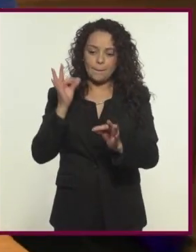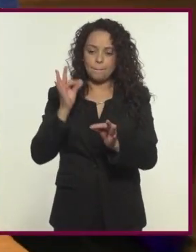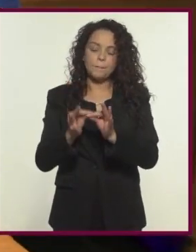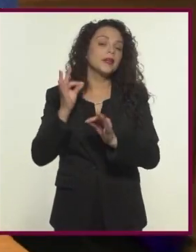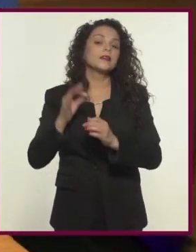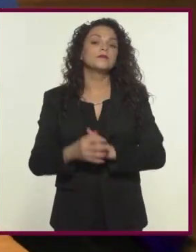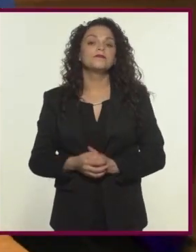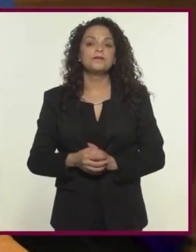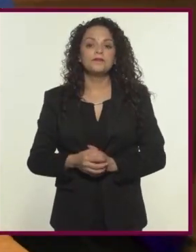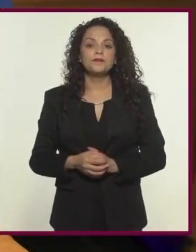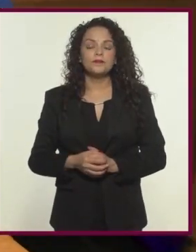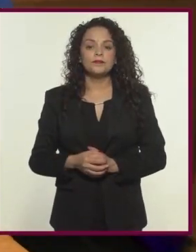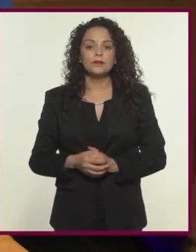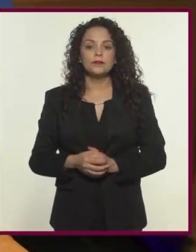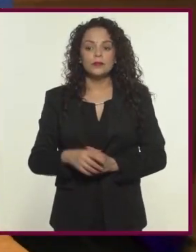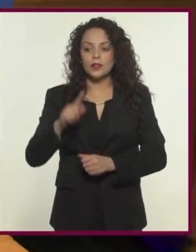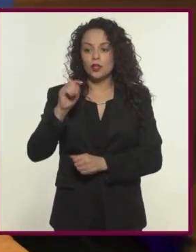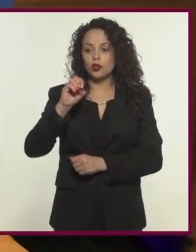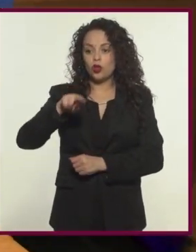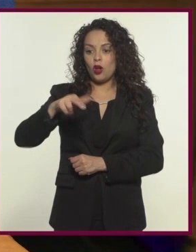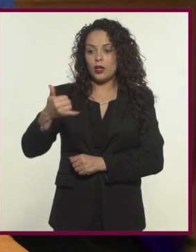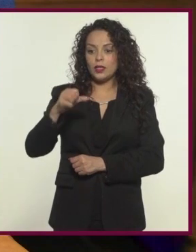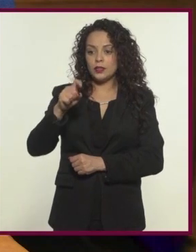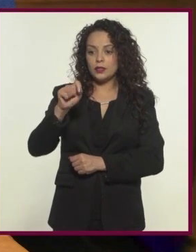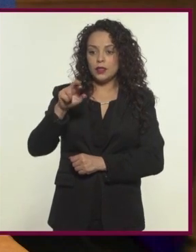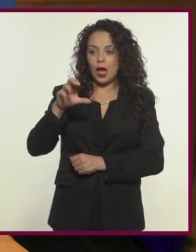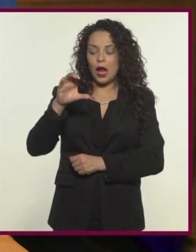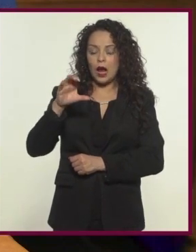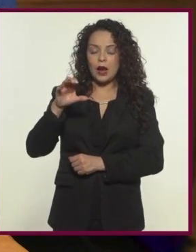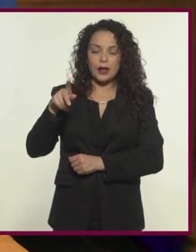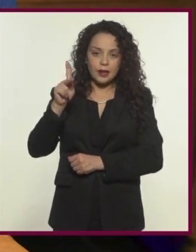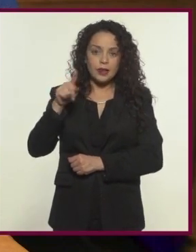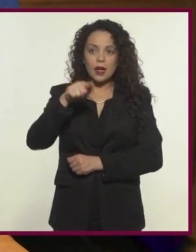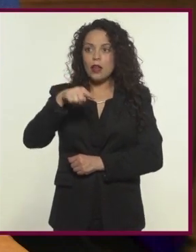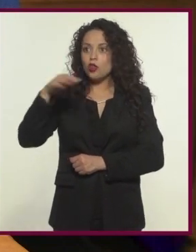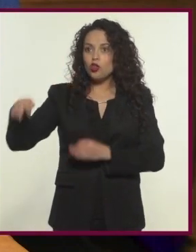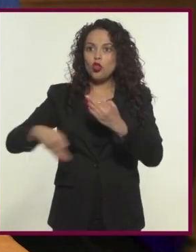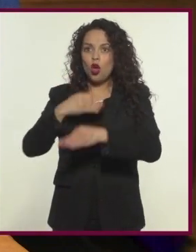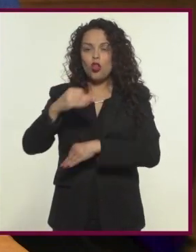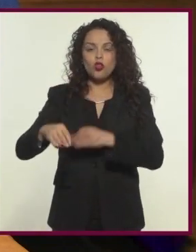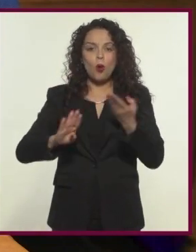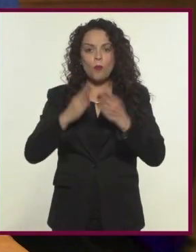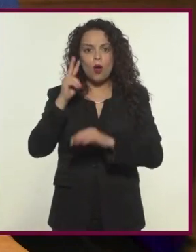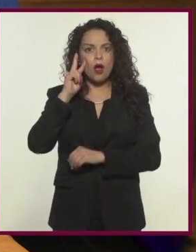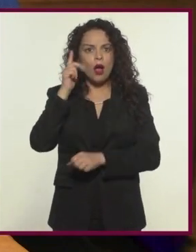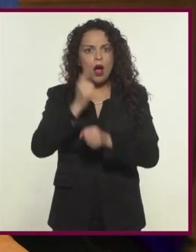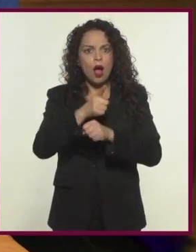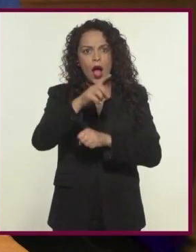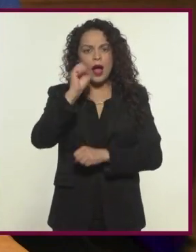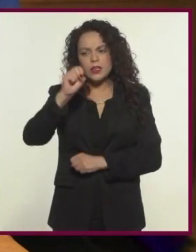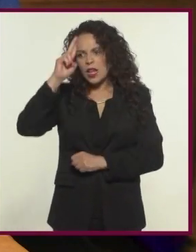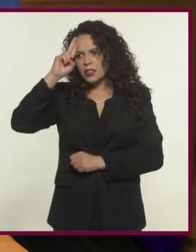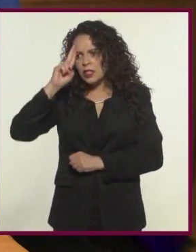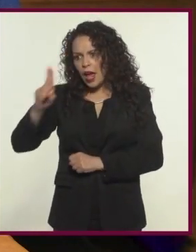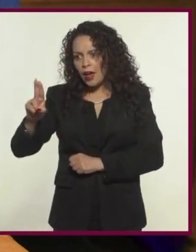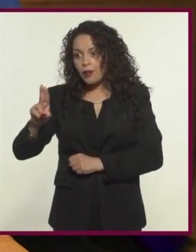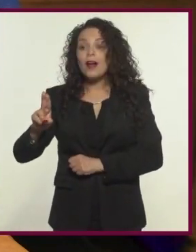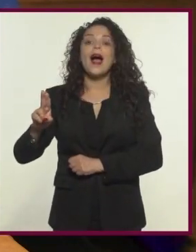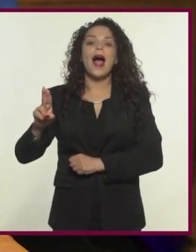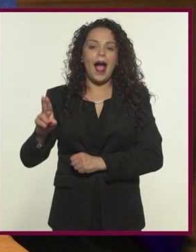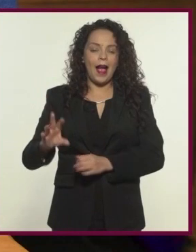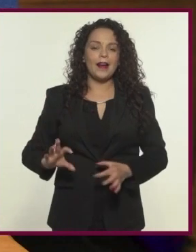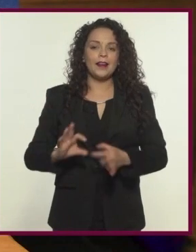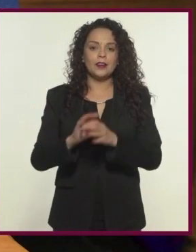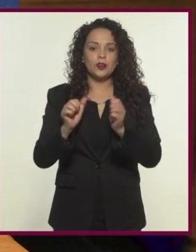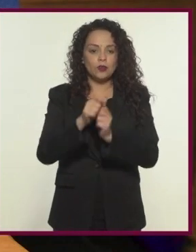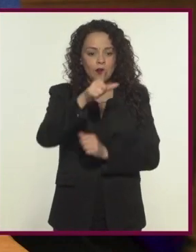Listo. Entonces, con Tony Stark revelándose como un héroe ante el mundo, se cierra de manera precisa y directa el arco de personaje